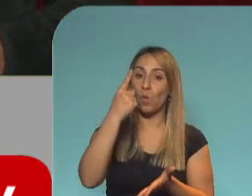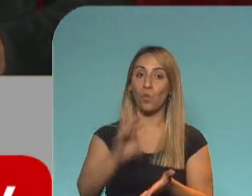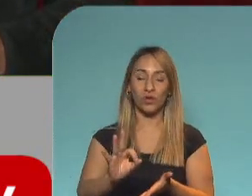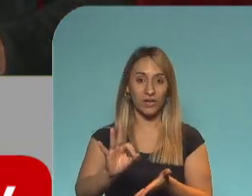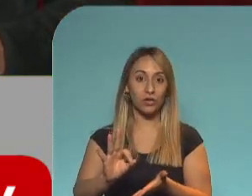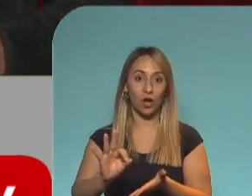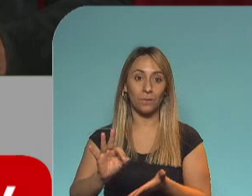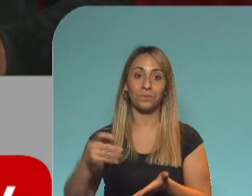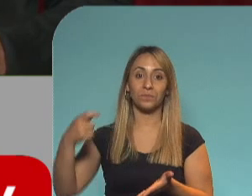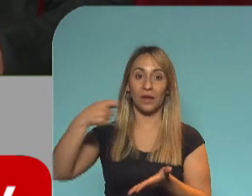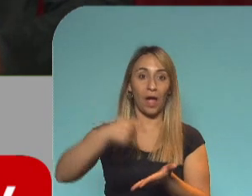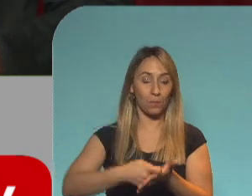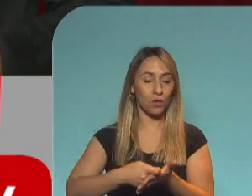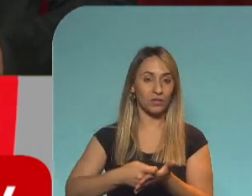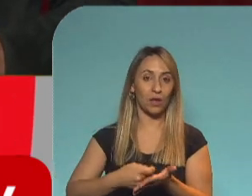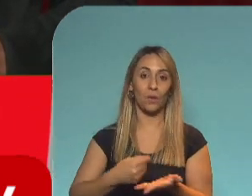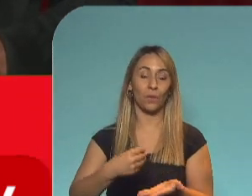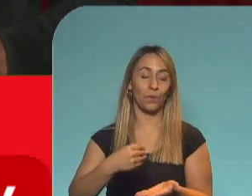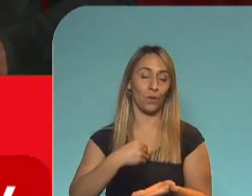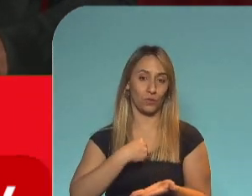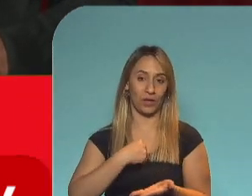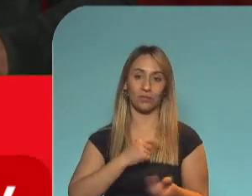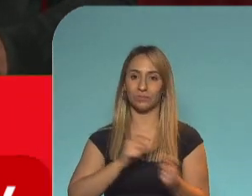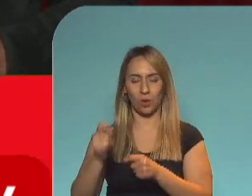por única vez de estas grandes fortunas. Alfredo.